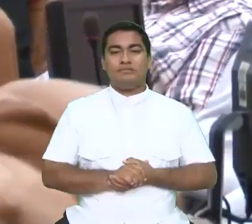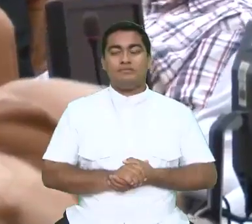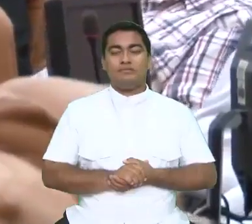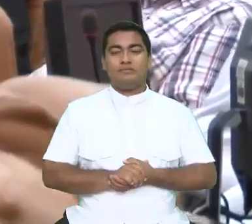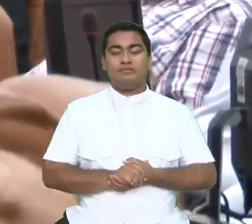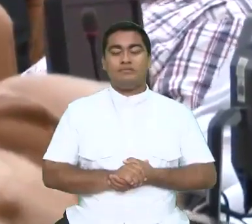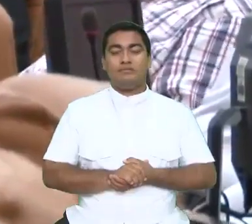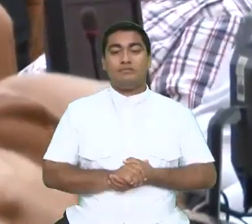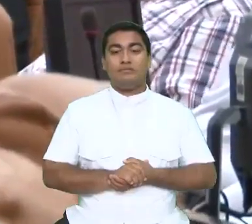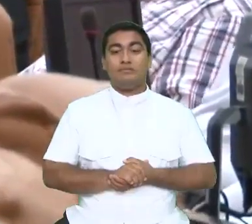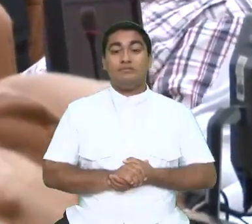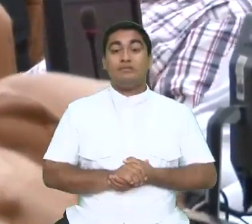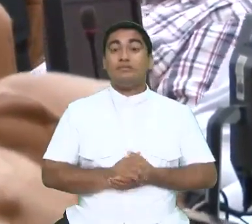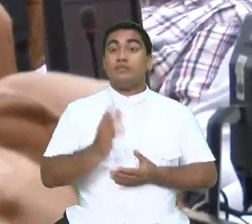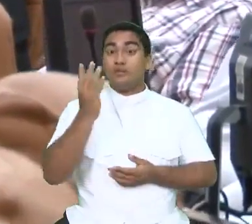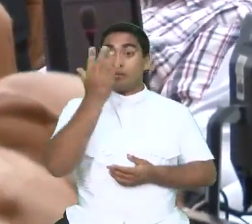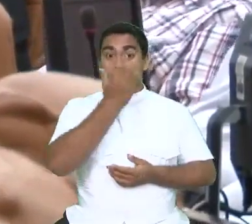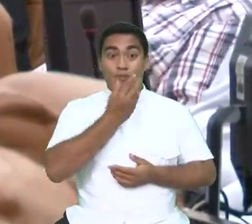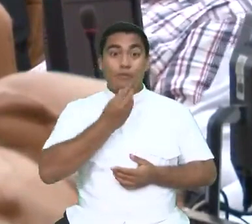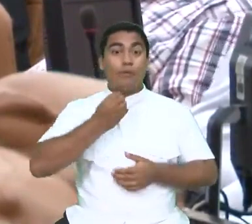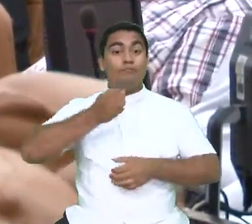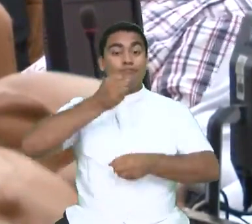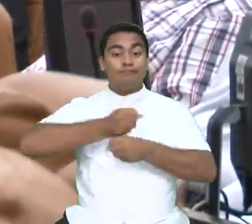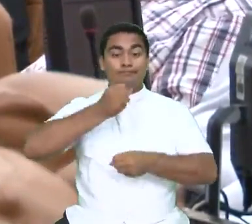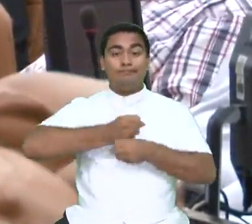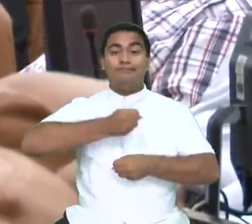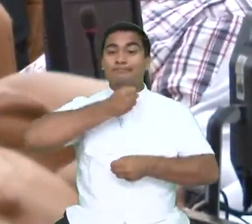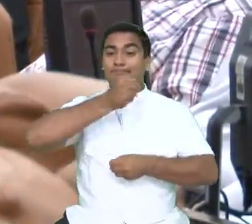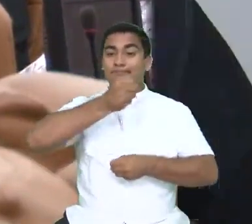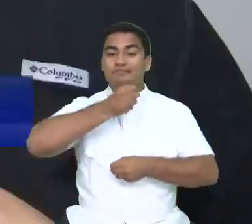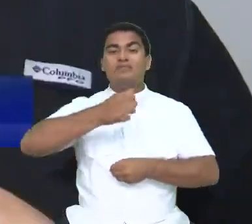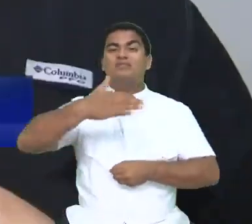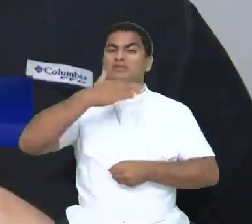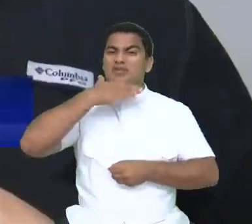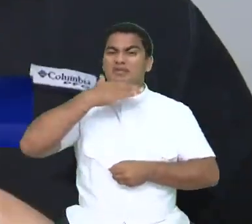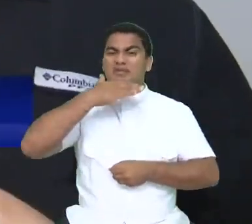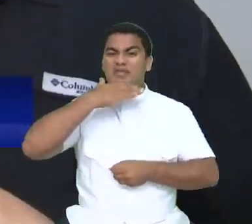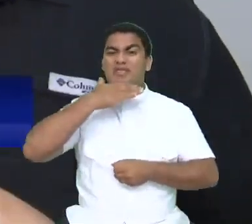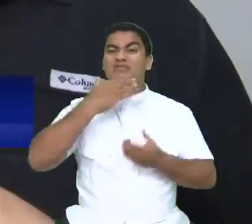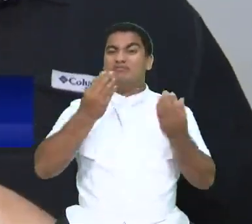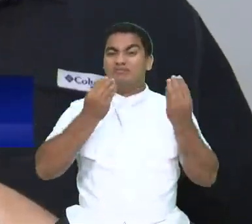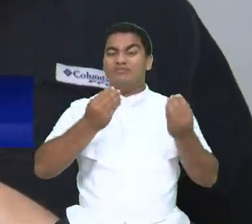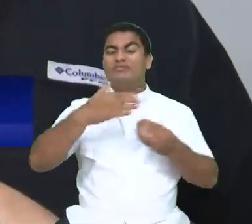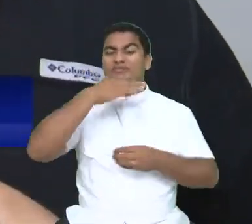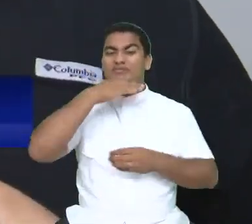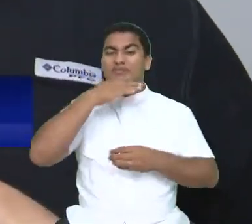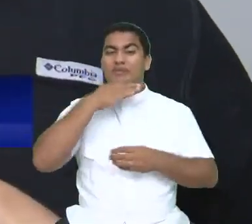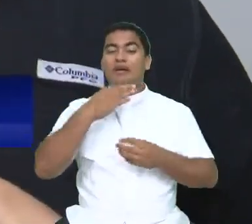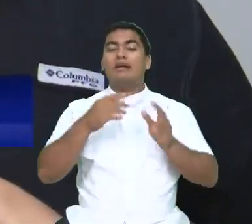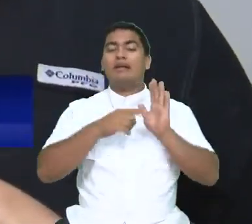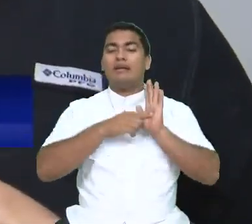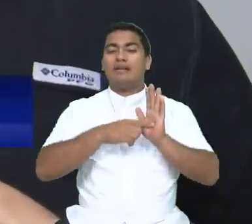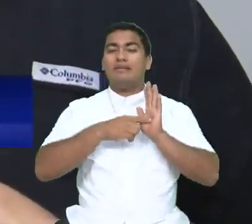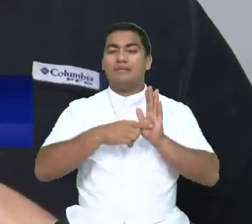Es una profesión bella, es una profesión que cuesta mucho y que para estos grandes, pues,